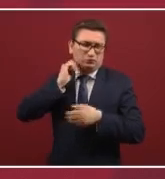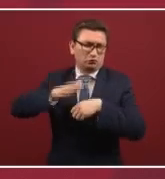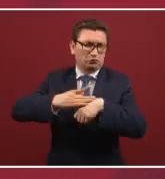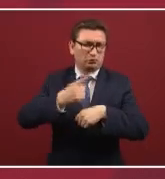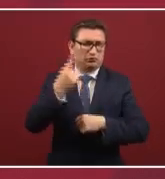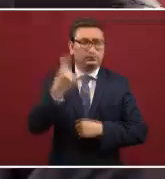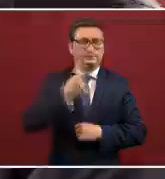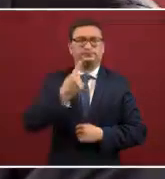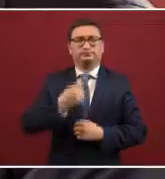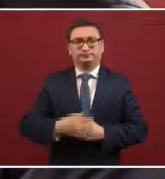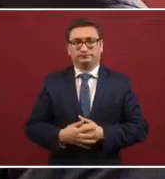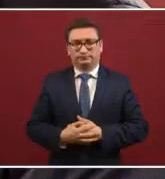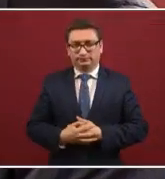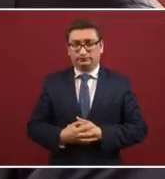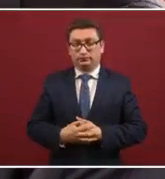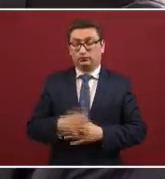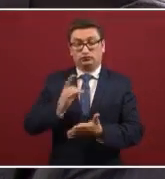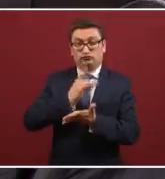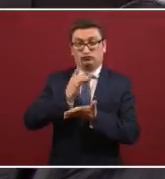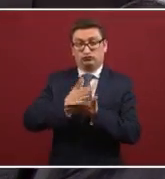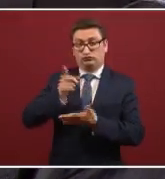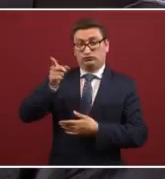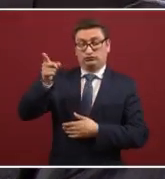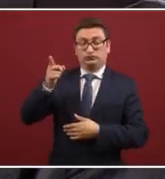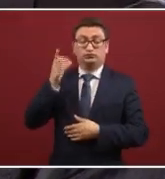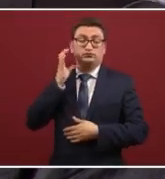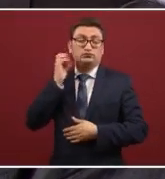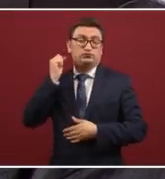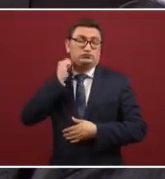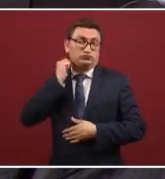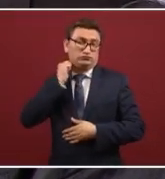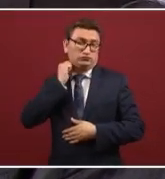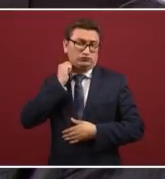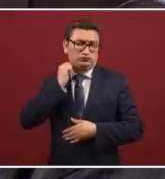solo en esa Cámara Alta,